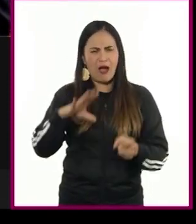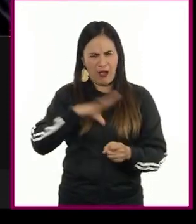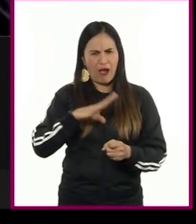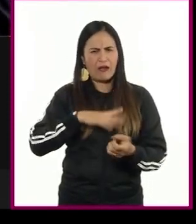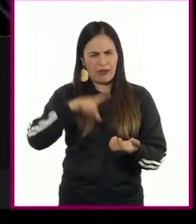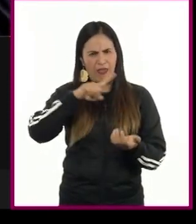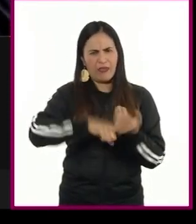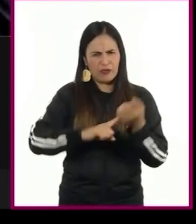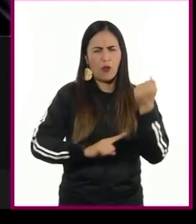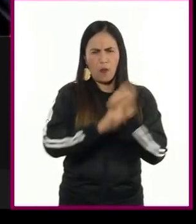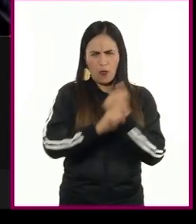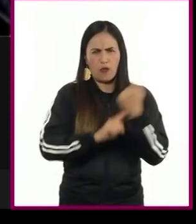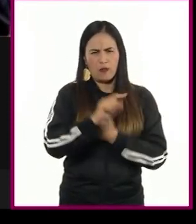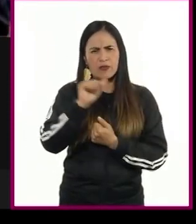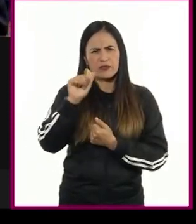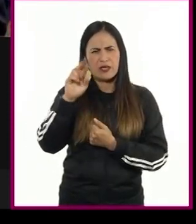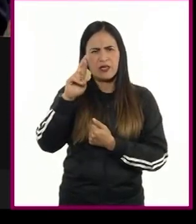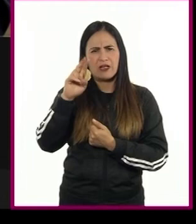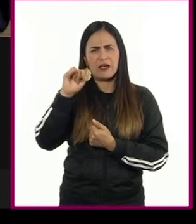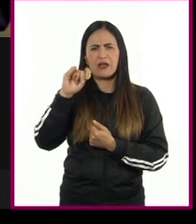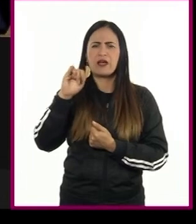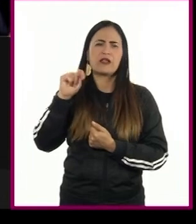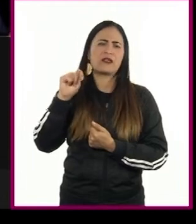de aritmética y geometría